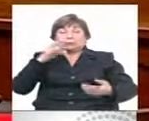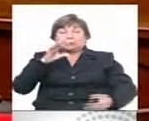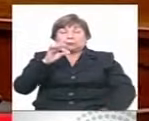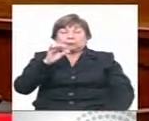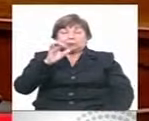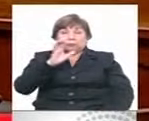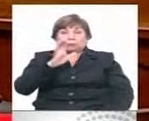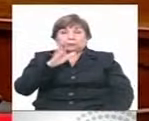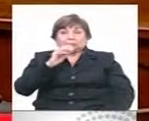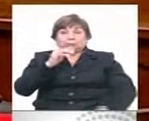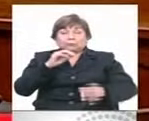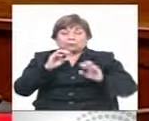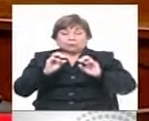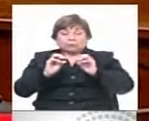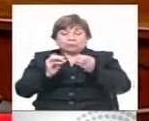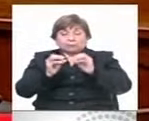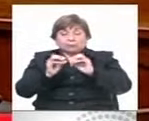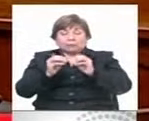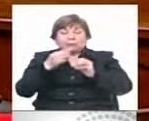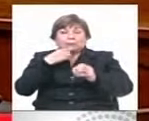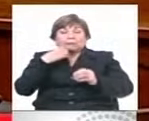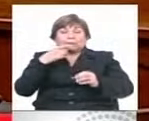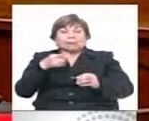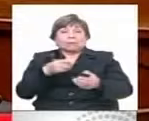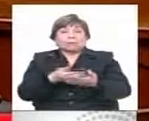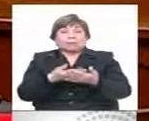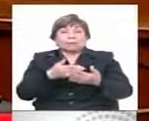8,191 programas en radio, de ellos